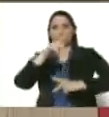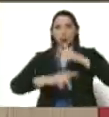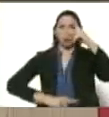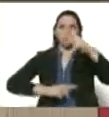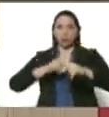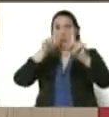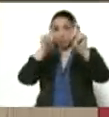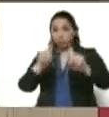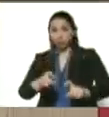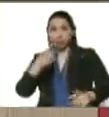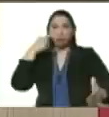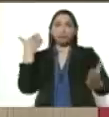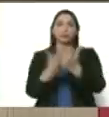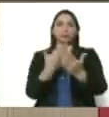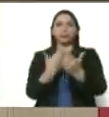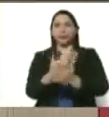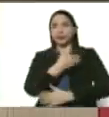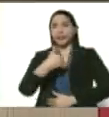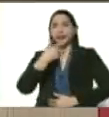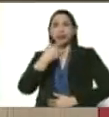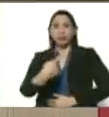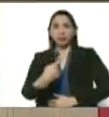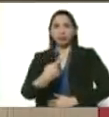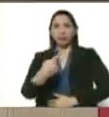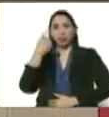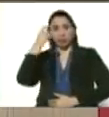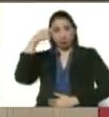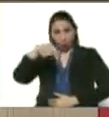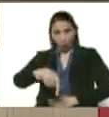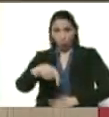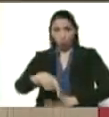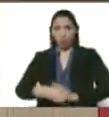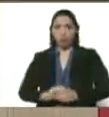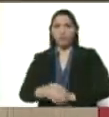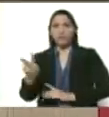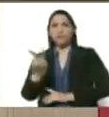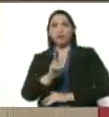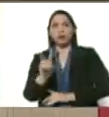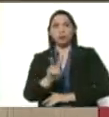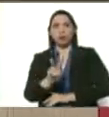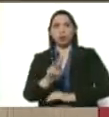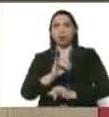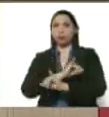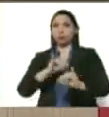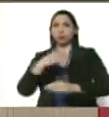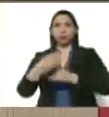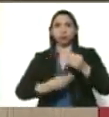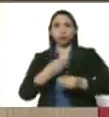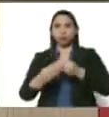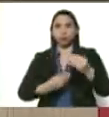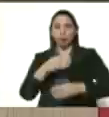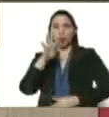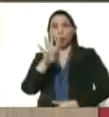de pruebas. Yo quiero resaltar que para el día de hoy Venezuela ya ha realizado